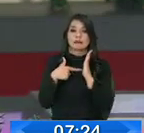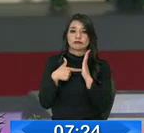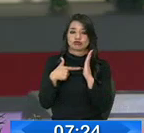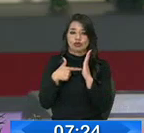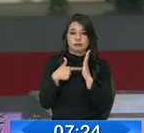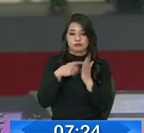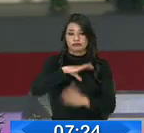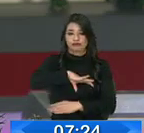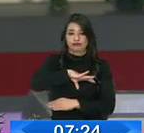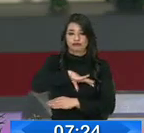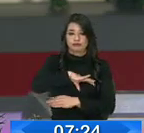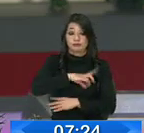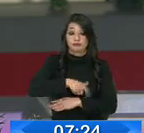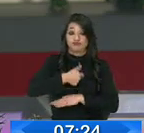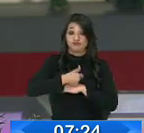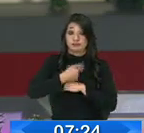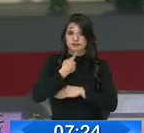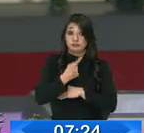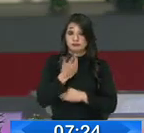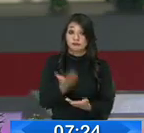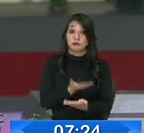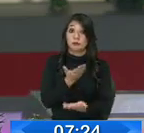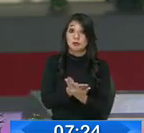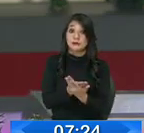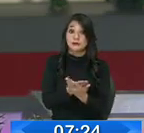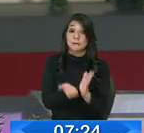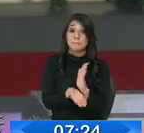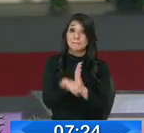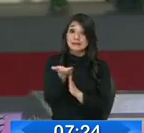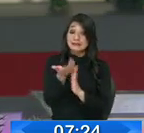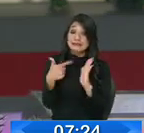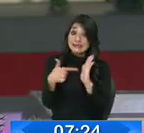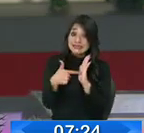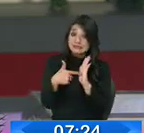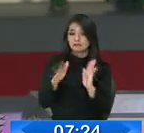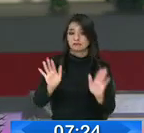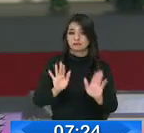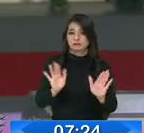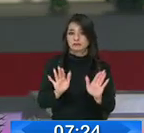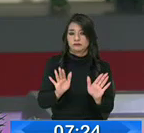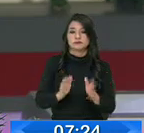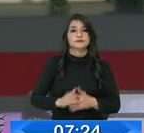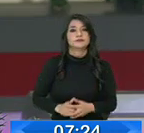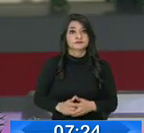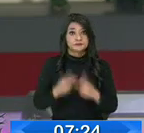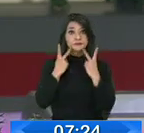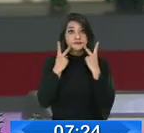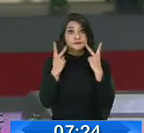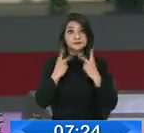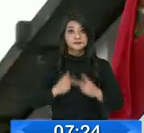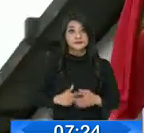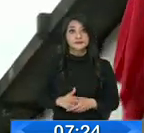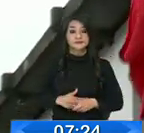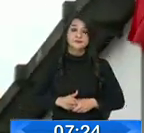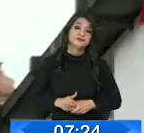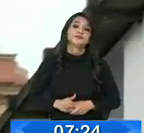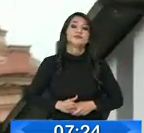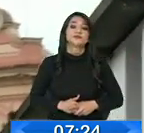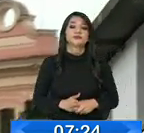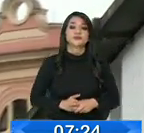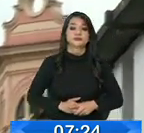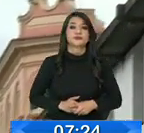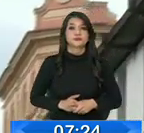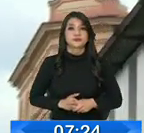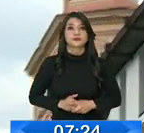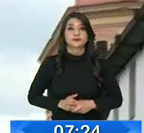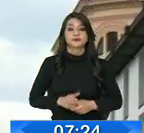Las autoridades han enfatizado que la propuesta no busca incrementar el valor de este tributo. Veamos. La